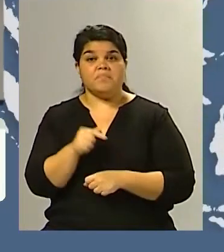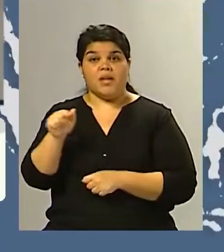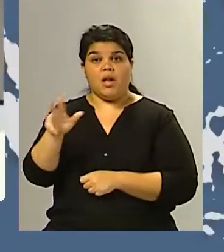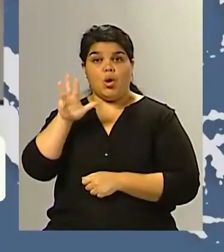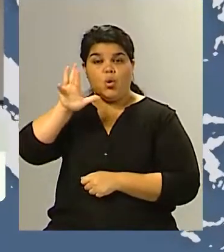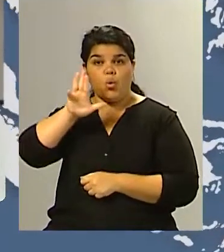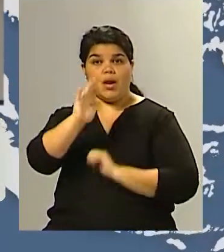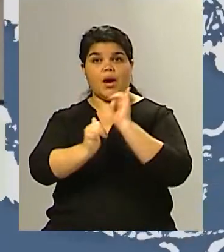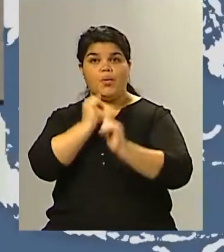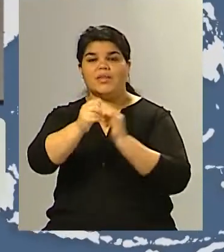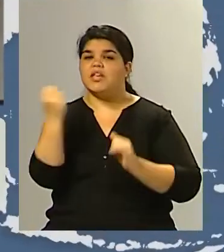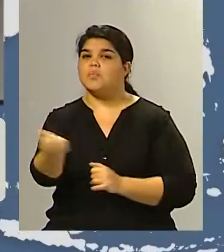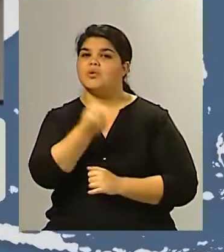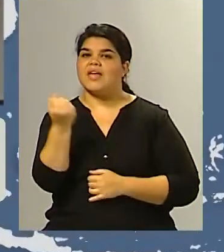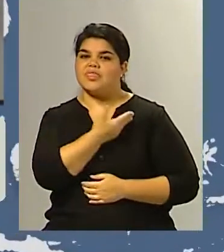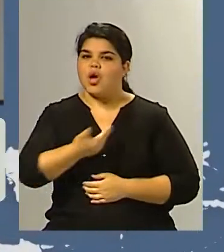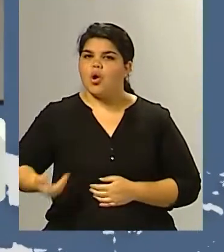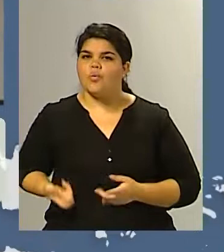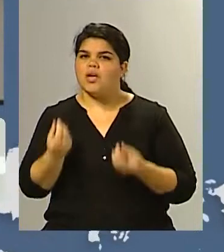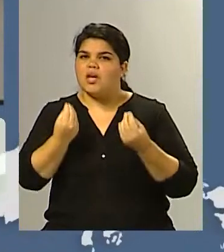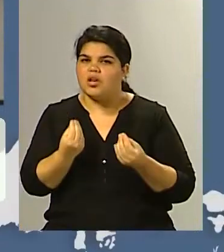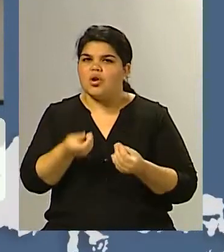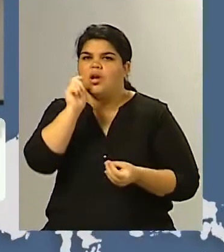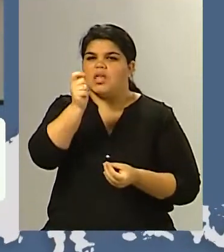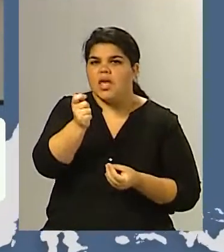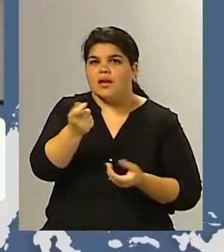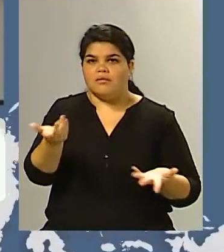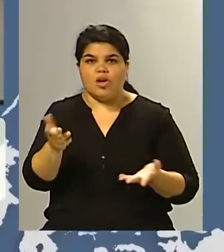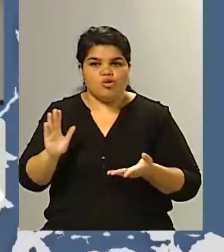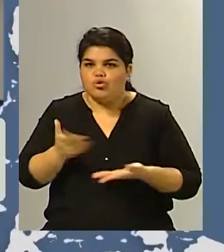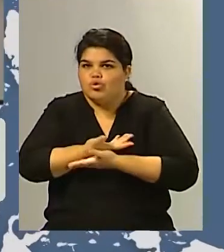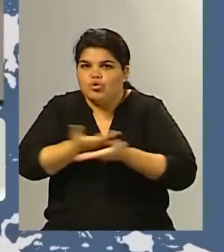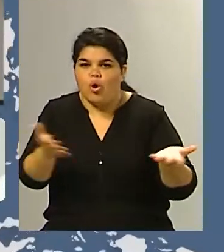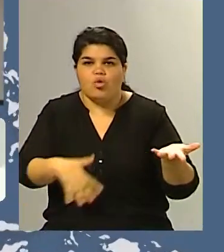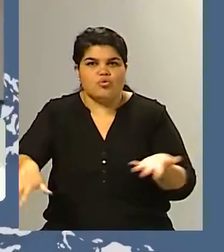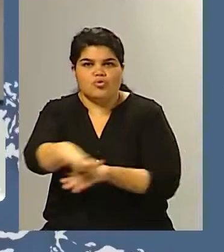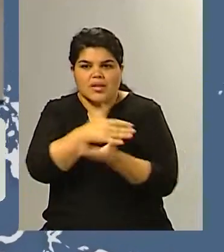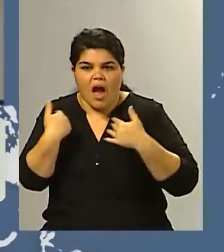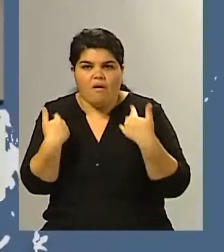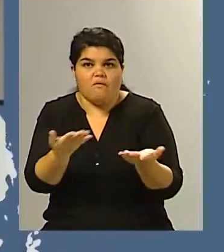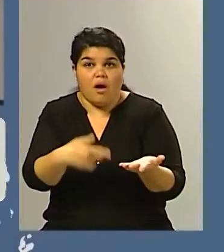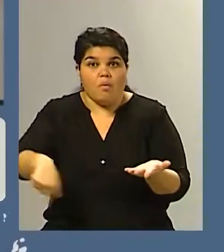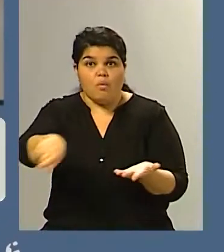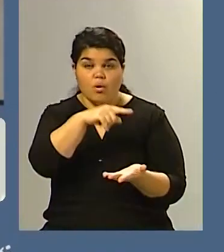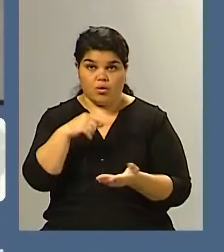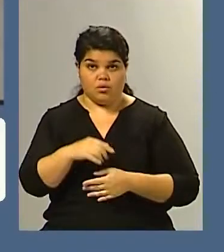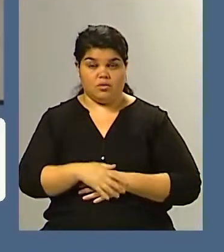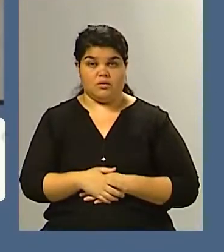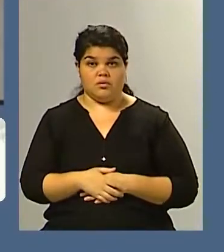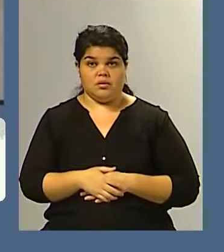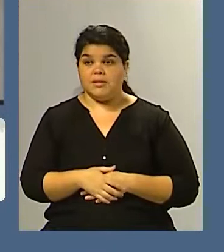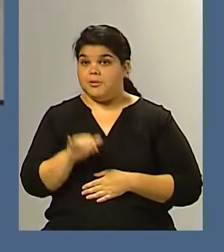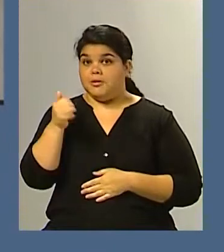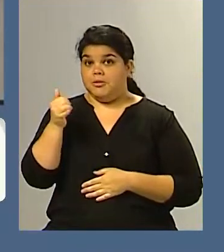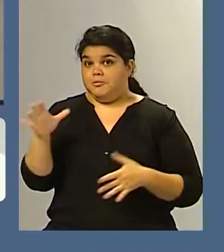será gobernar para todos cuando hay una polarización bastante clara, ¿no?, que se ha manifestado en las urnas. Es así. Esto